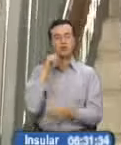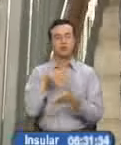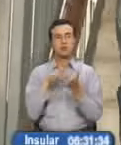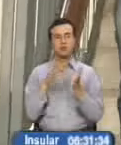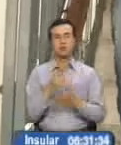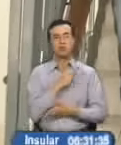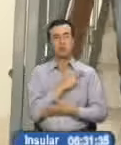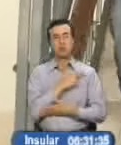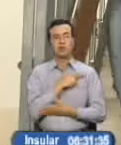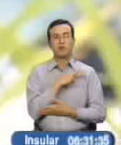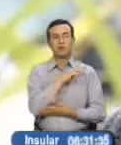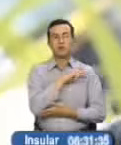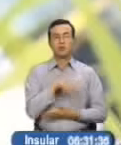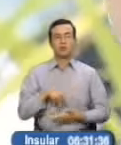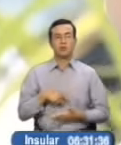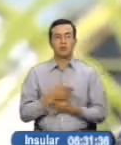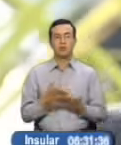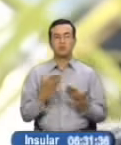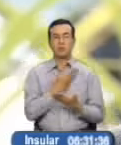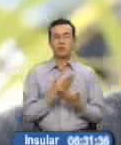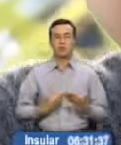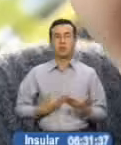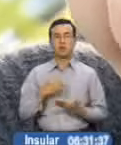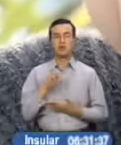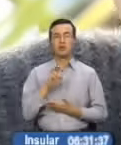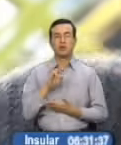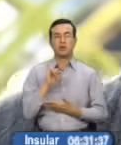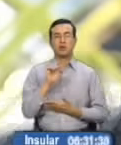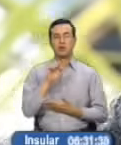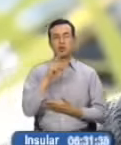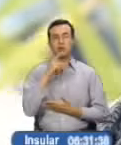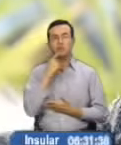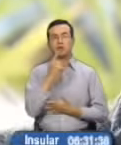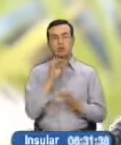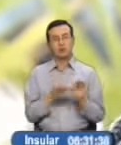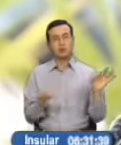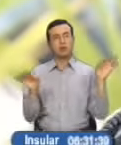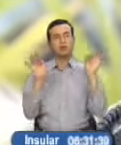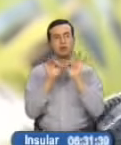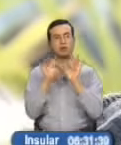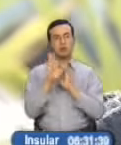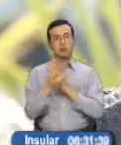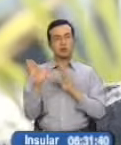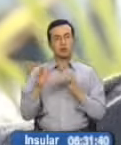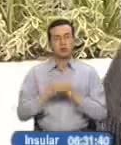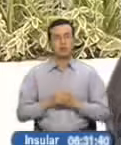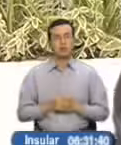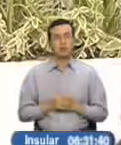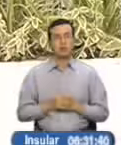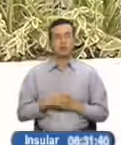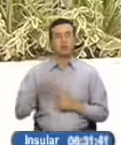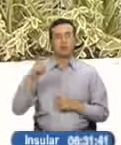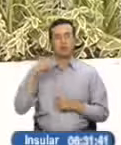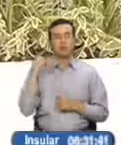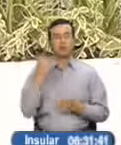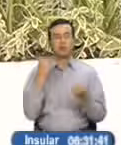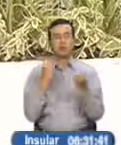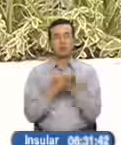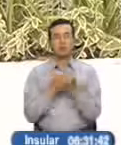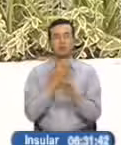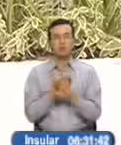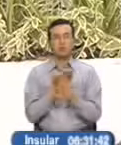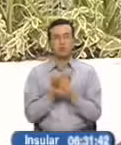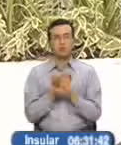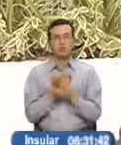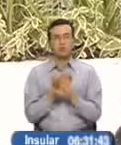de Universidades Particulares. Su presidente, Eric Mozo, ratifica la importancia de este tipo de mecanismos. Nosotros apoyaríamos esta propuesta